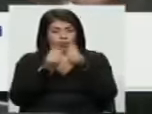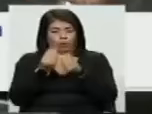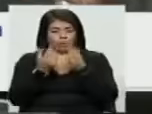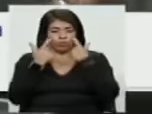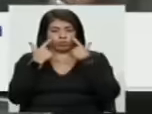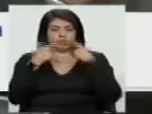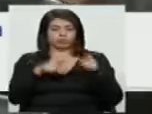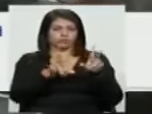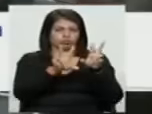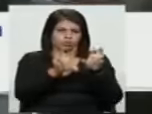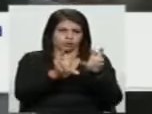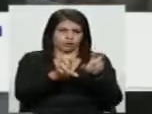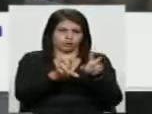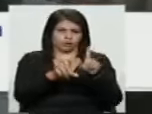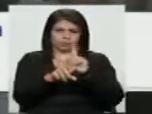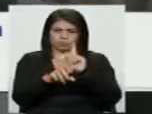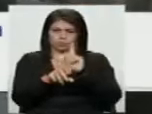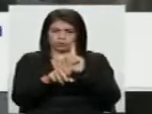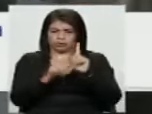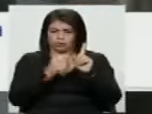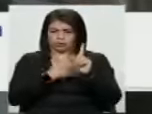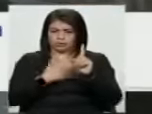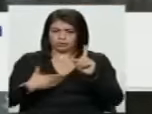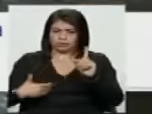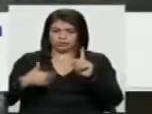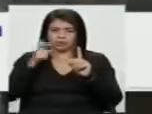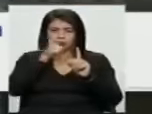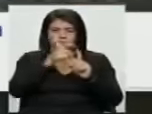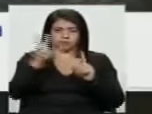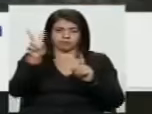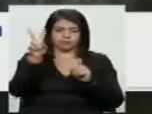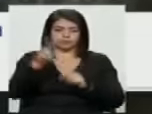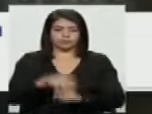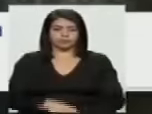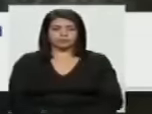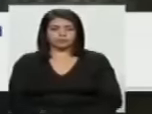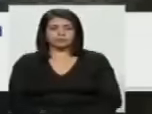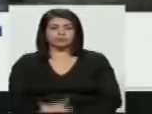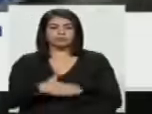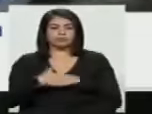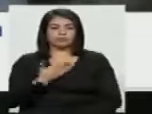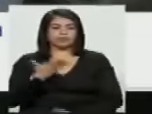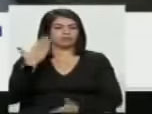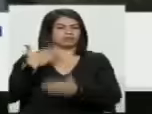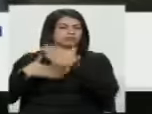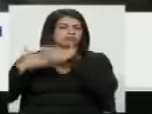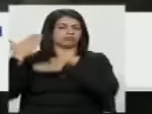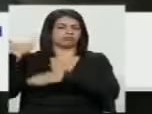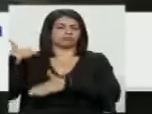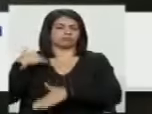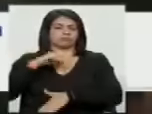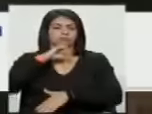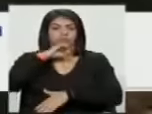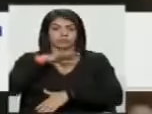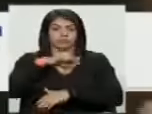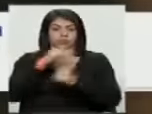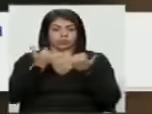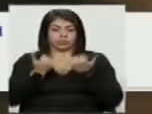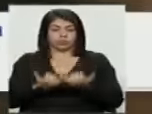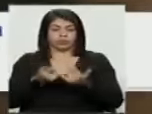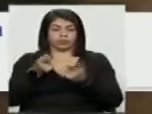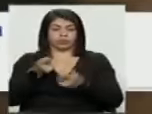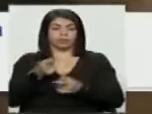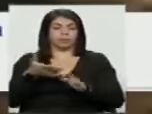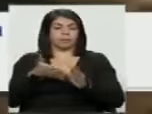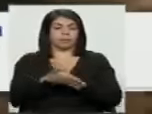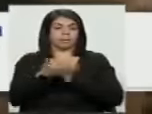Esto no es un fenómeno nuevo, señor presidente, pueblo de Venezuela. Podemos irnos a la historia reciente,